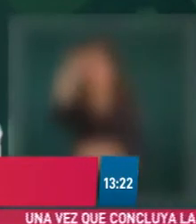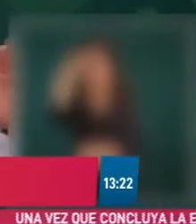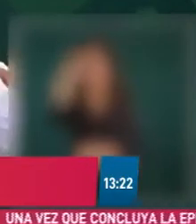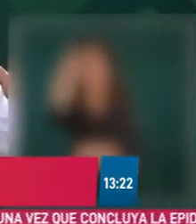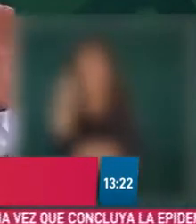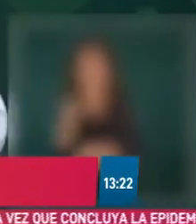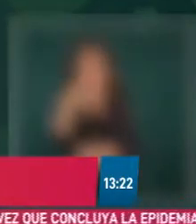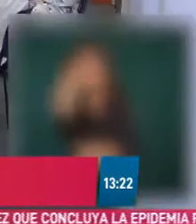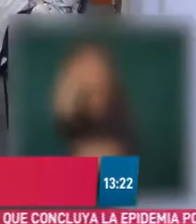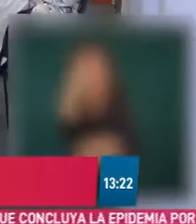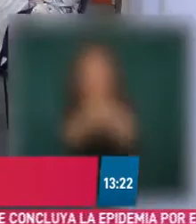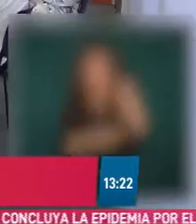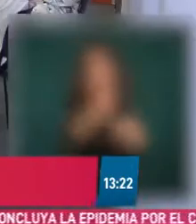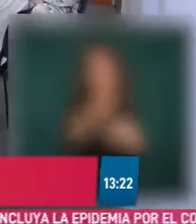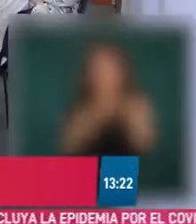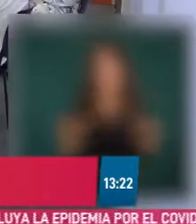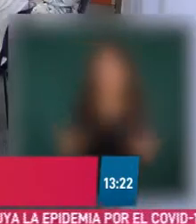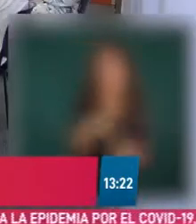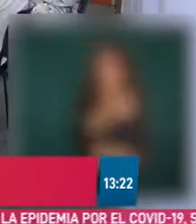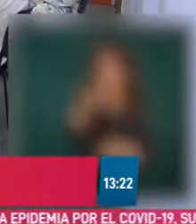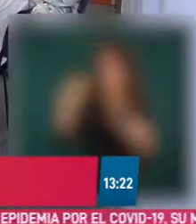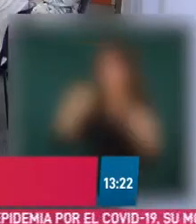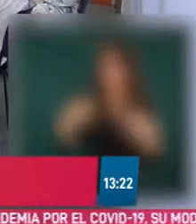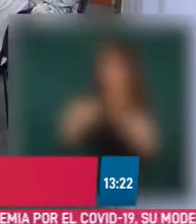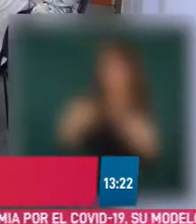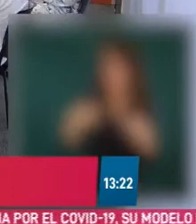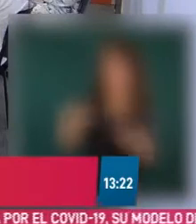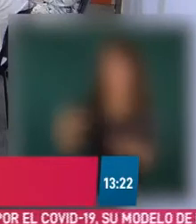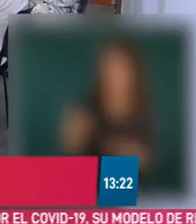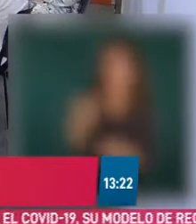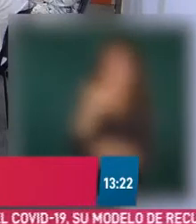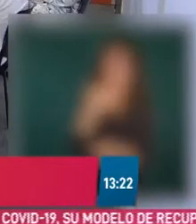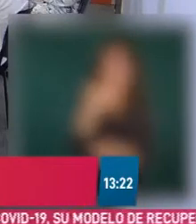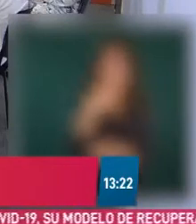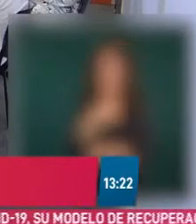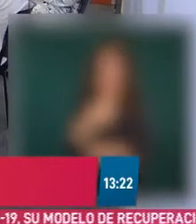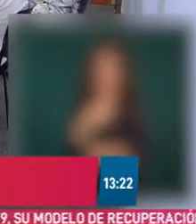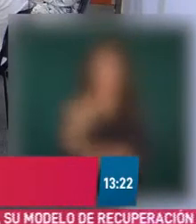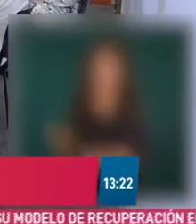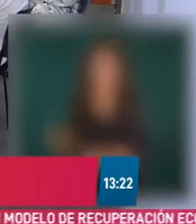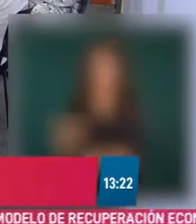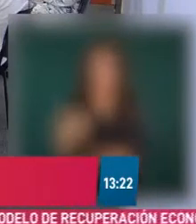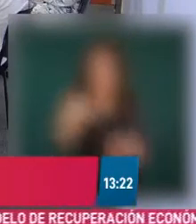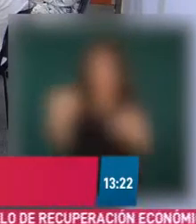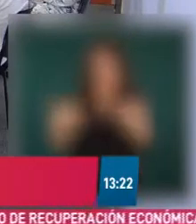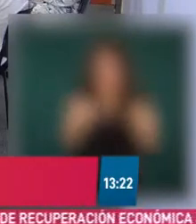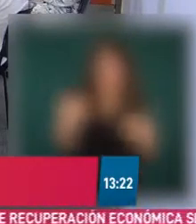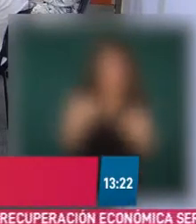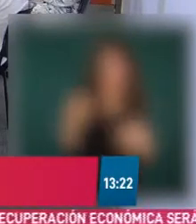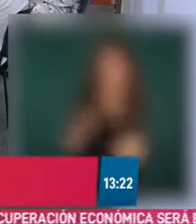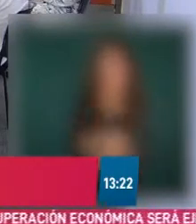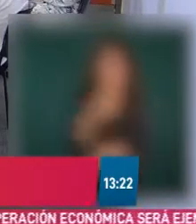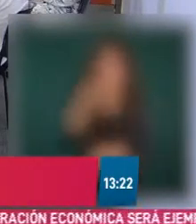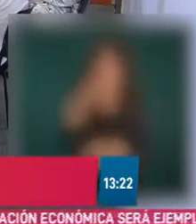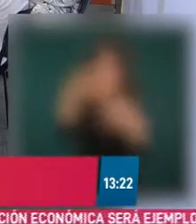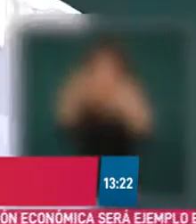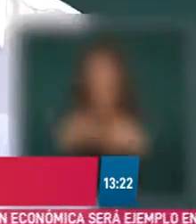Si hay inconformidad, que porque contamina